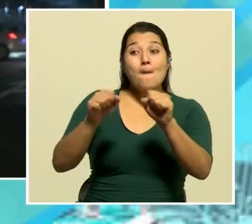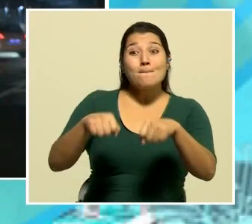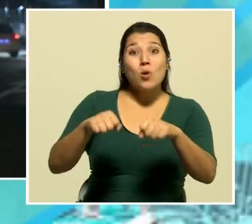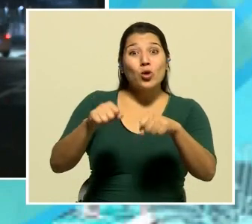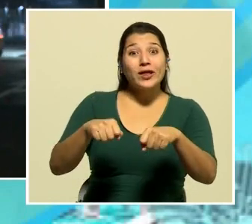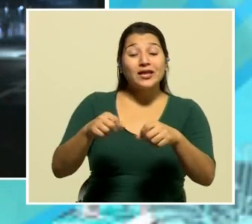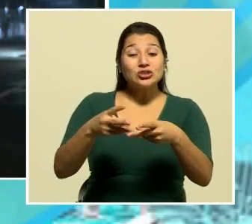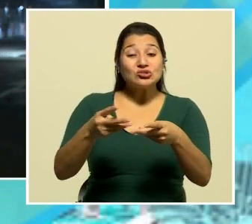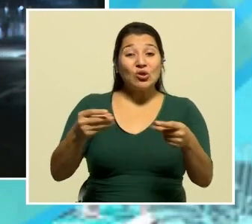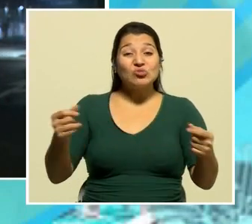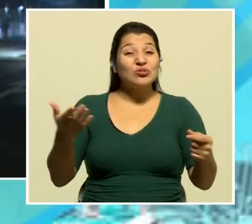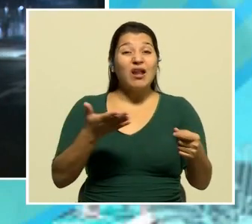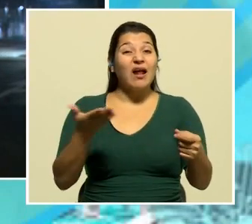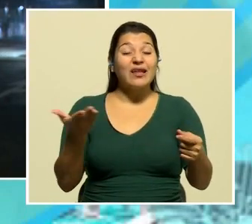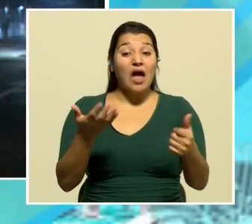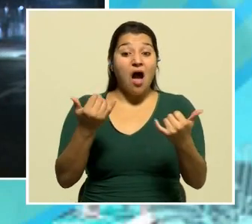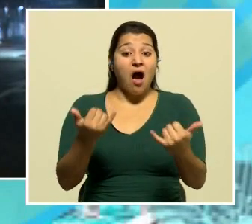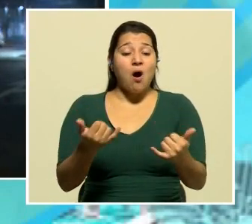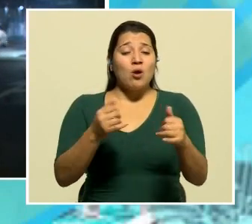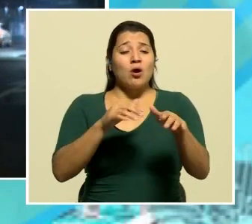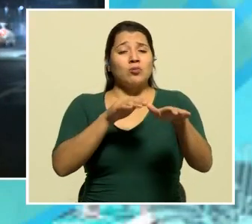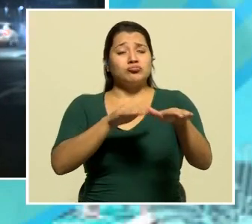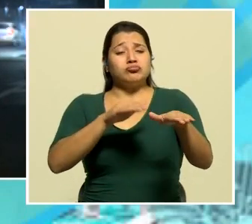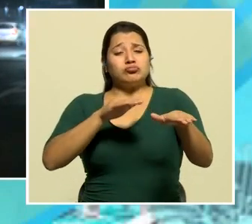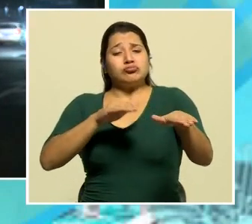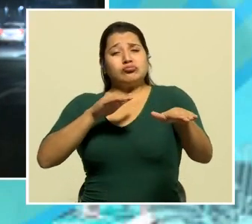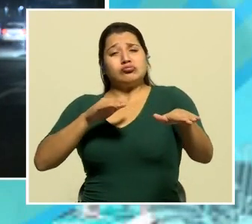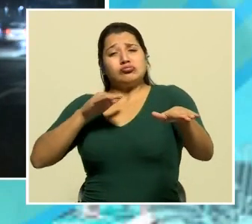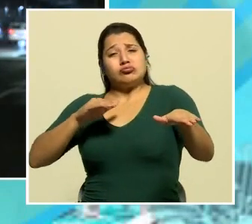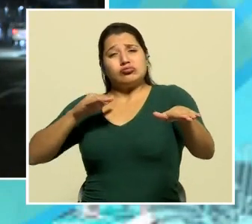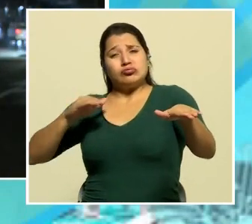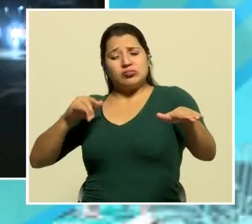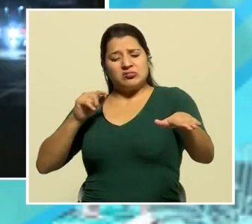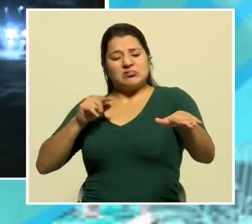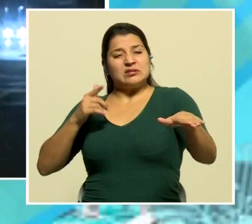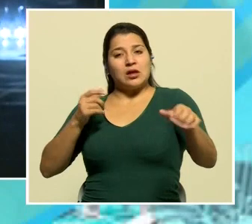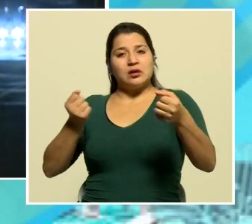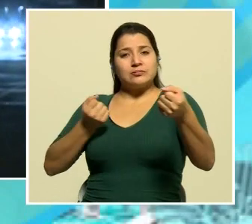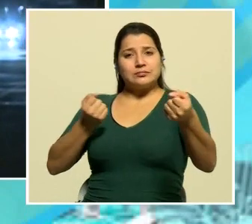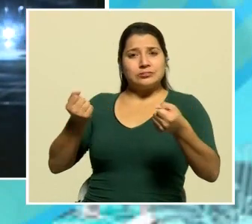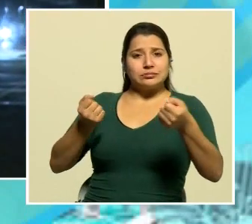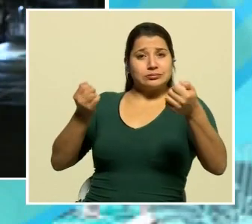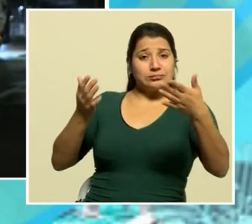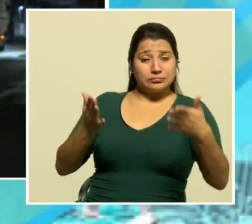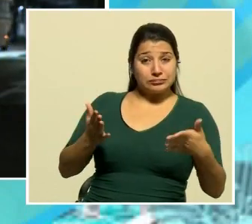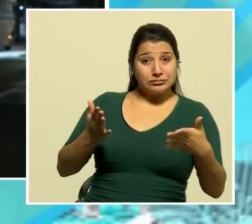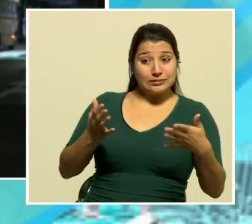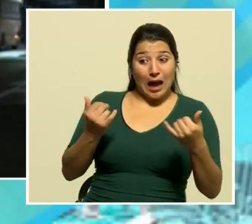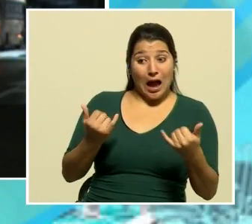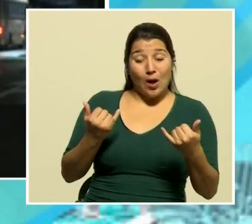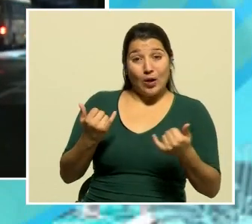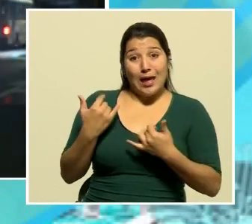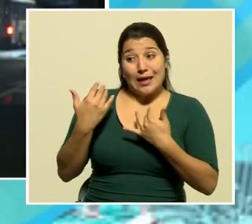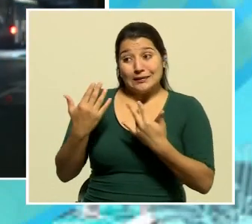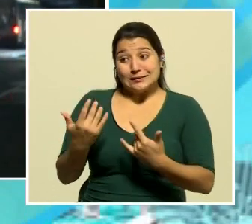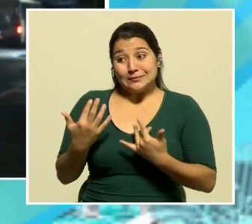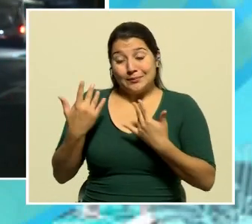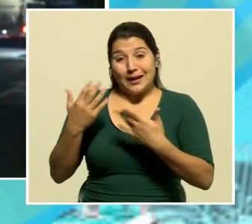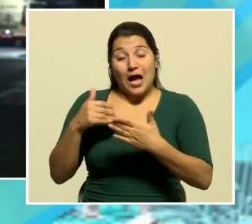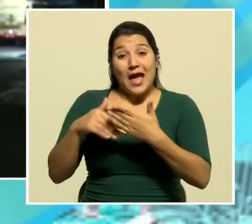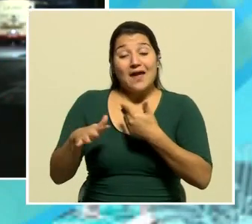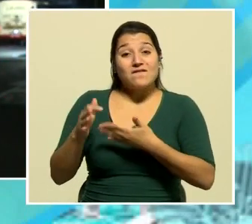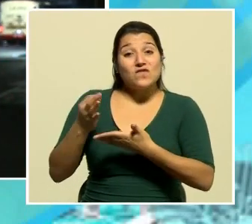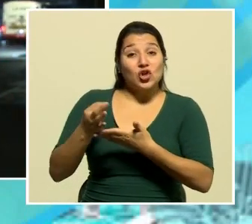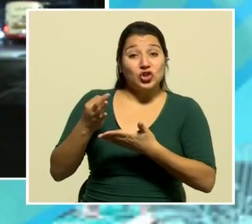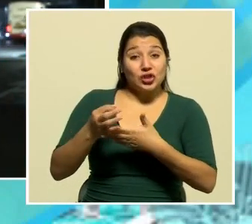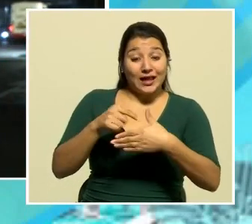enormes presas de trailers y transportistas internacionales que están en las fronteras